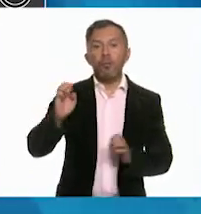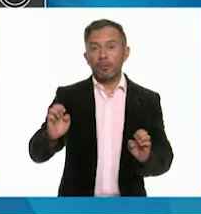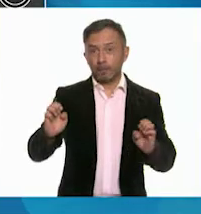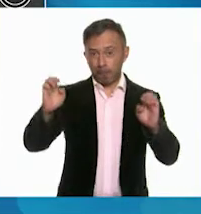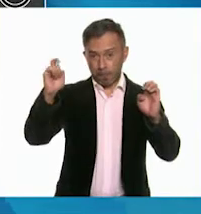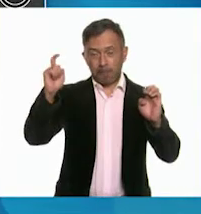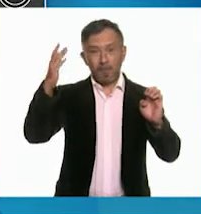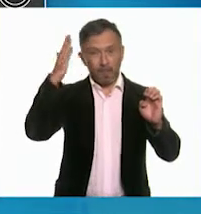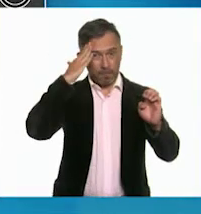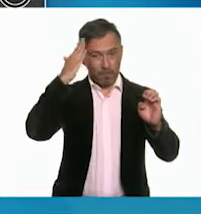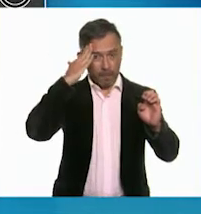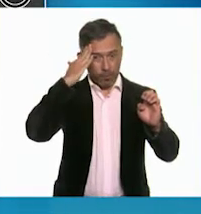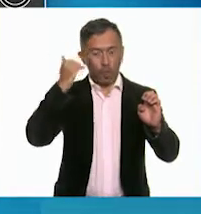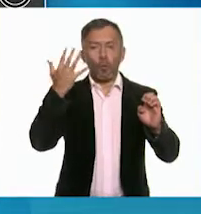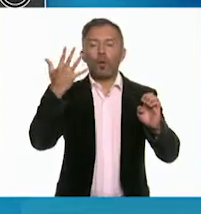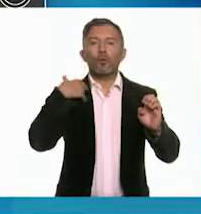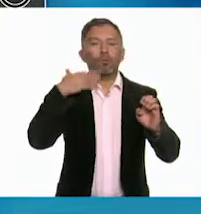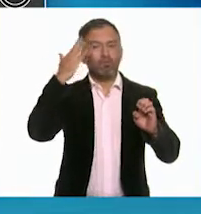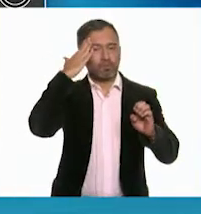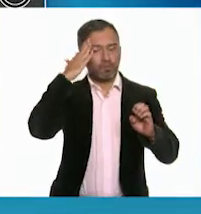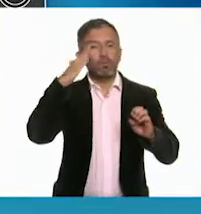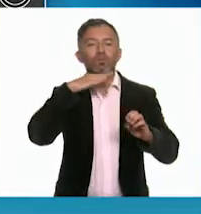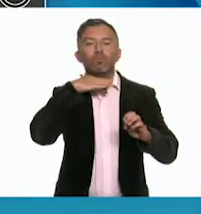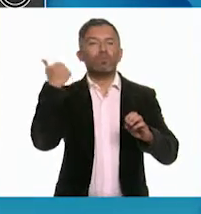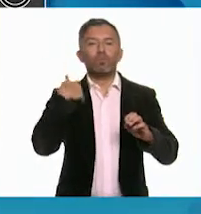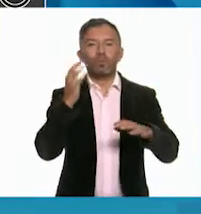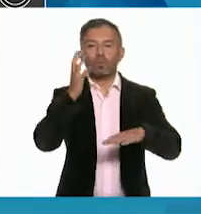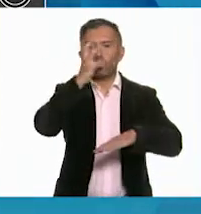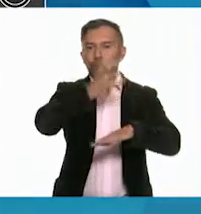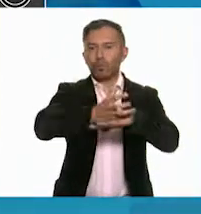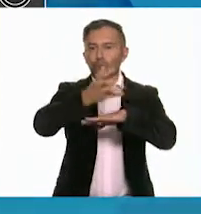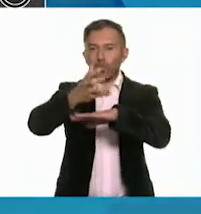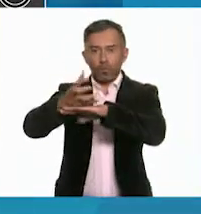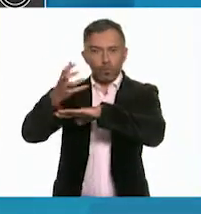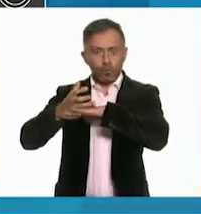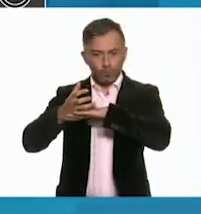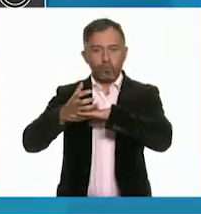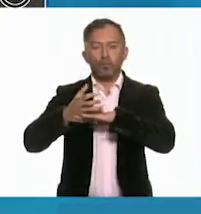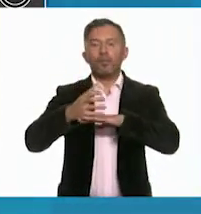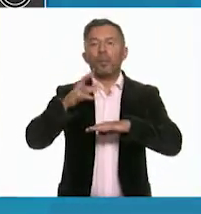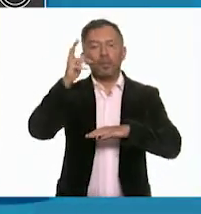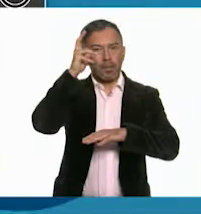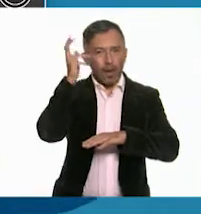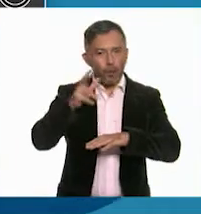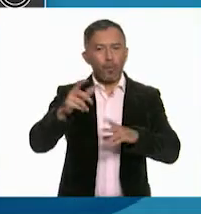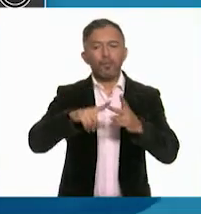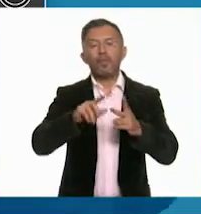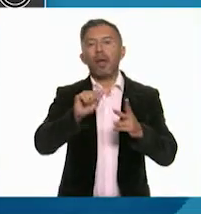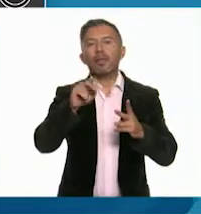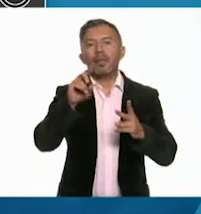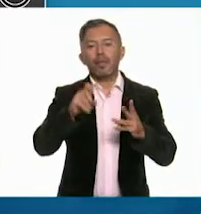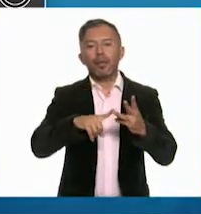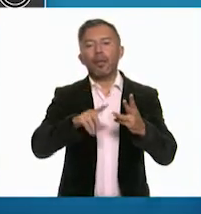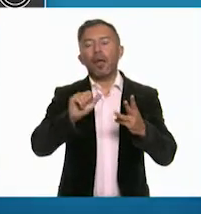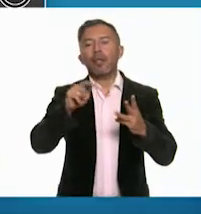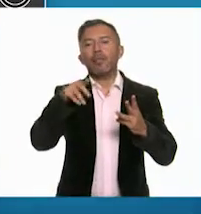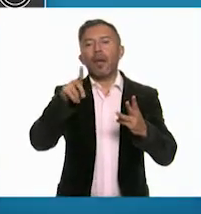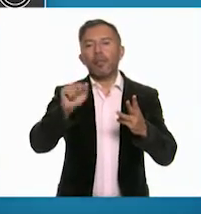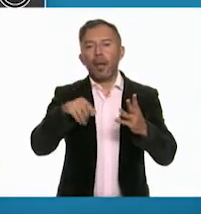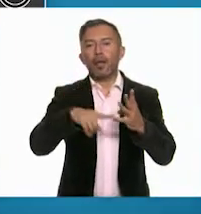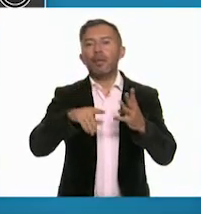edificio 4 escarpias que sostuvieron las cabezas de Hidalgo, Allende, Aldama y Jiménez, caudillos